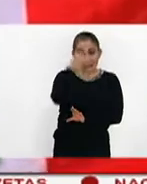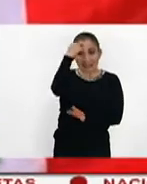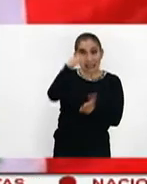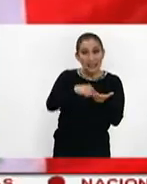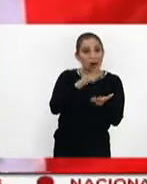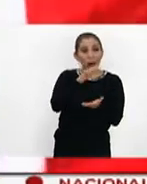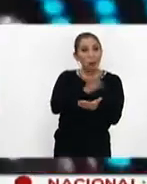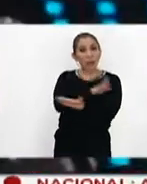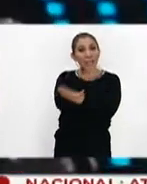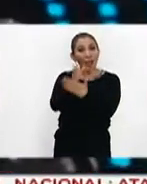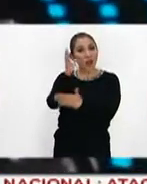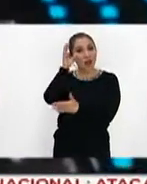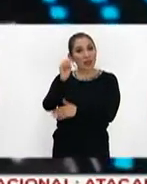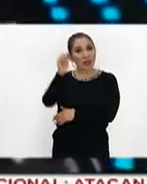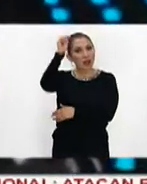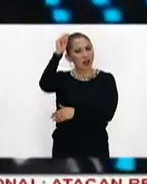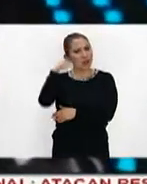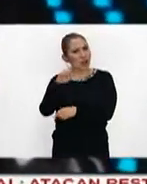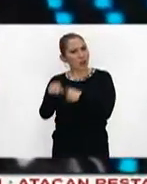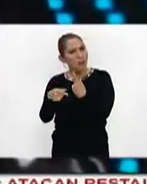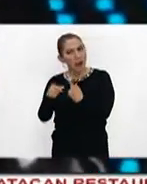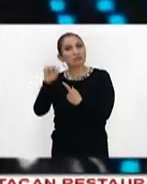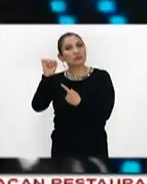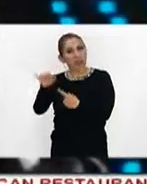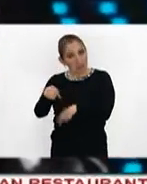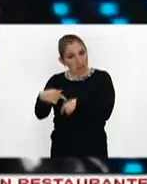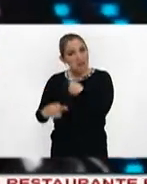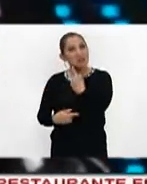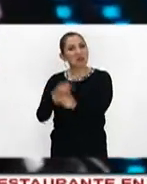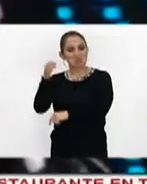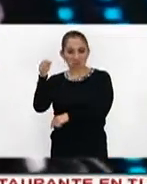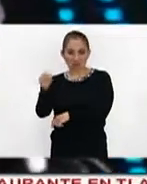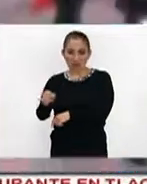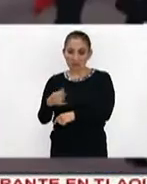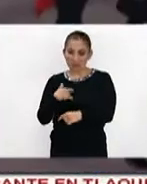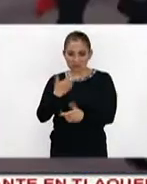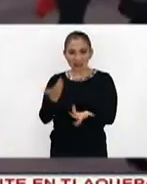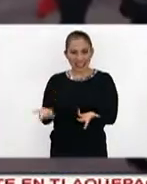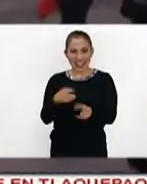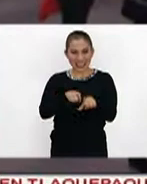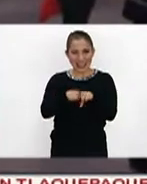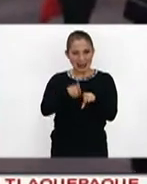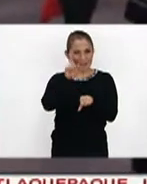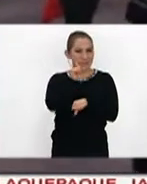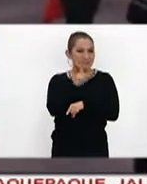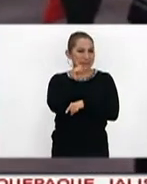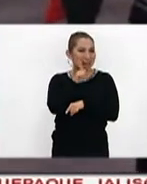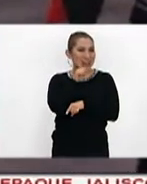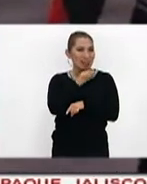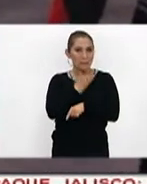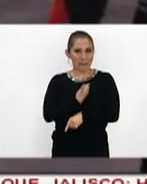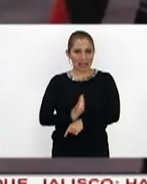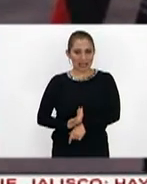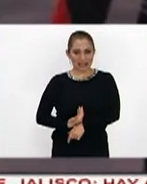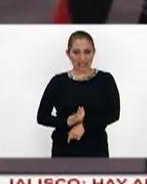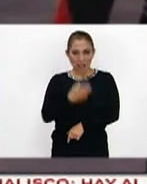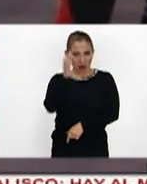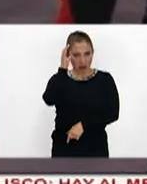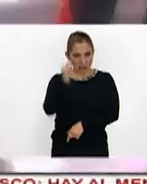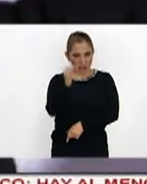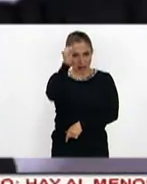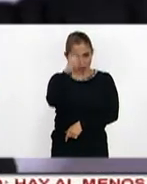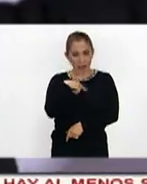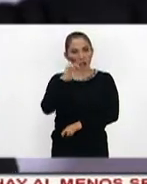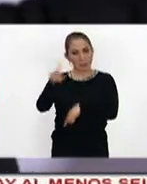que no podría estar Corea del Norte ahí presente. Efectivamente lo hace. Incluso la hermana del presidente de Corea del